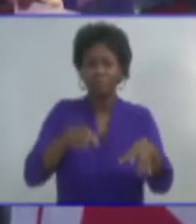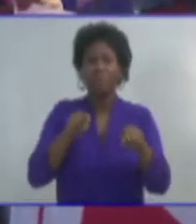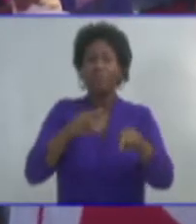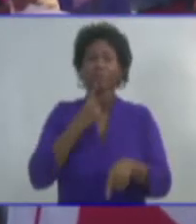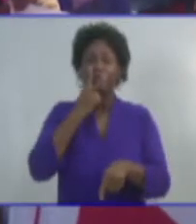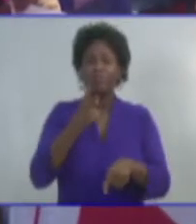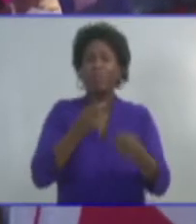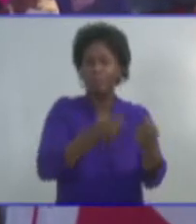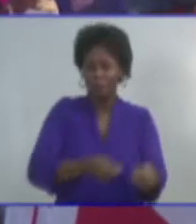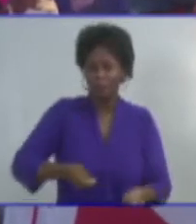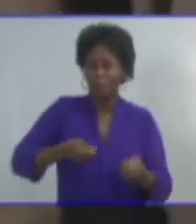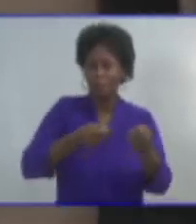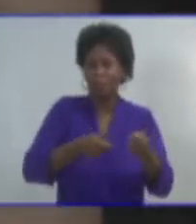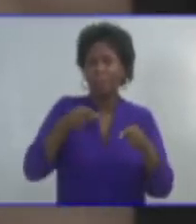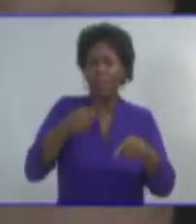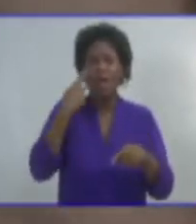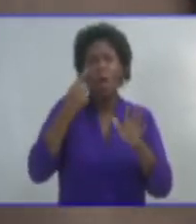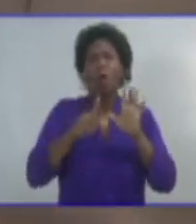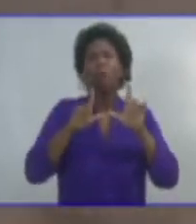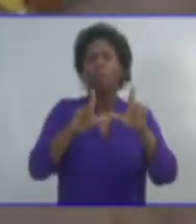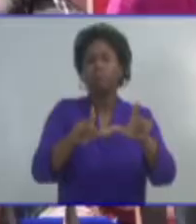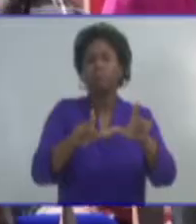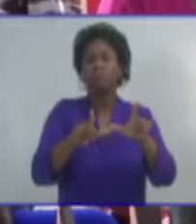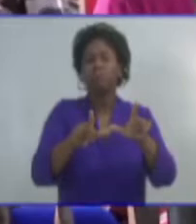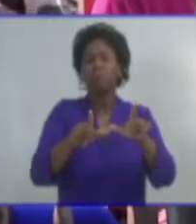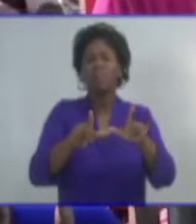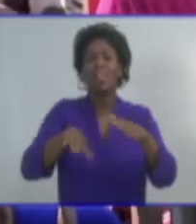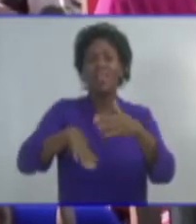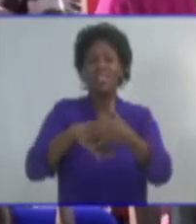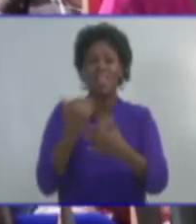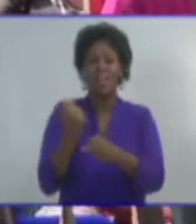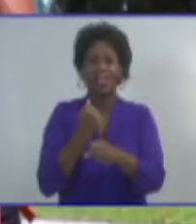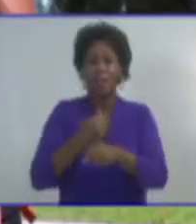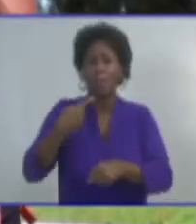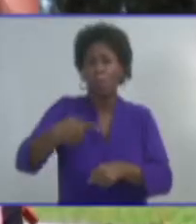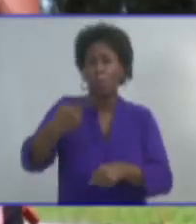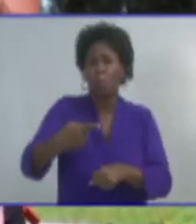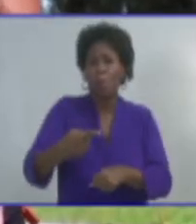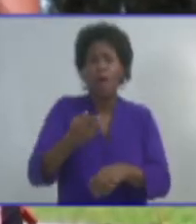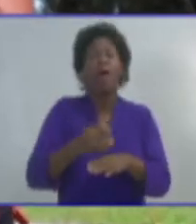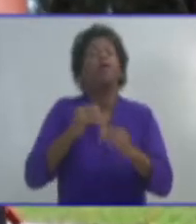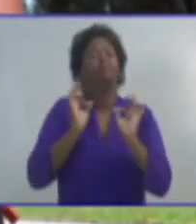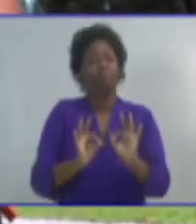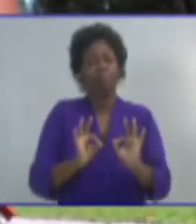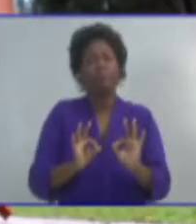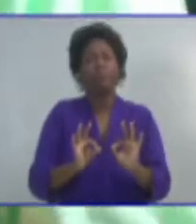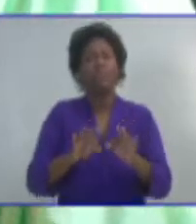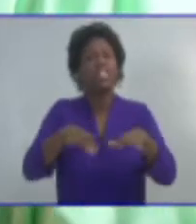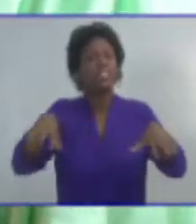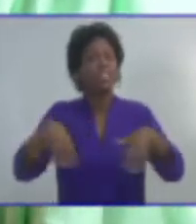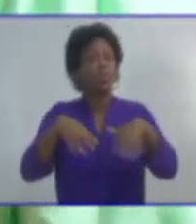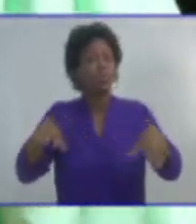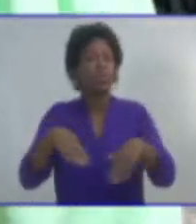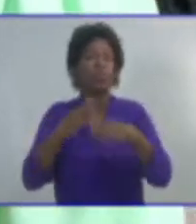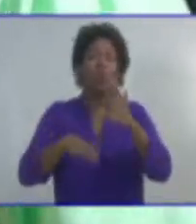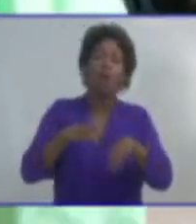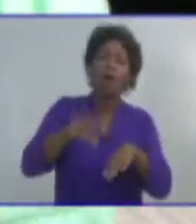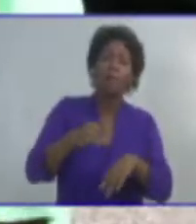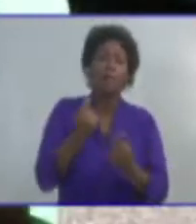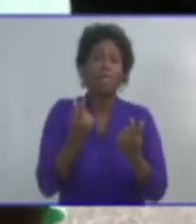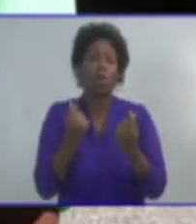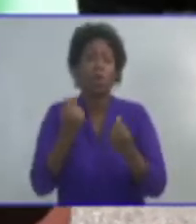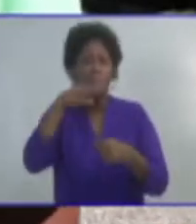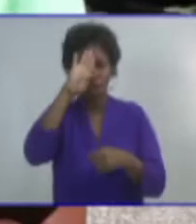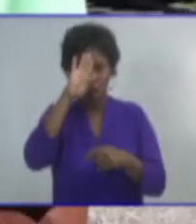distinguidos. Es el reconocimiento para los que día a día ponen empeño y salir adelante en medio de las dificultades que atraviesa el